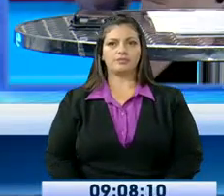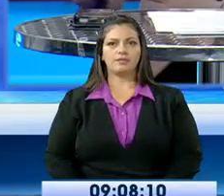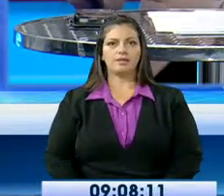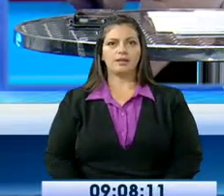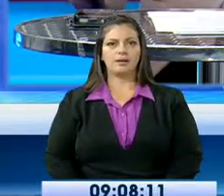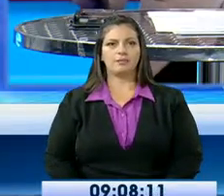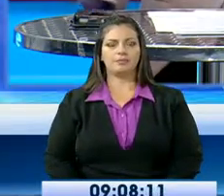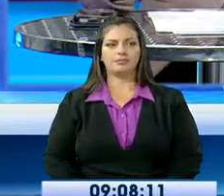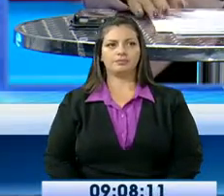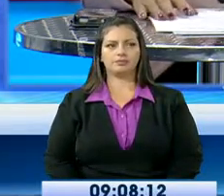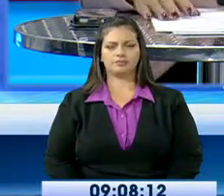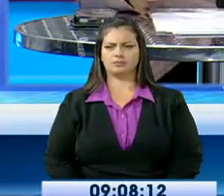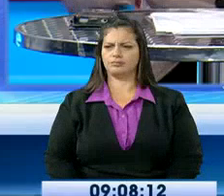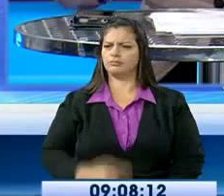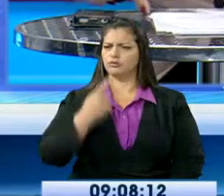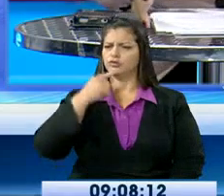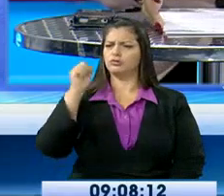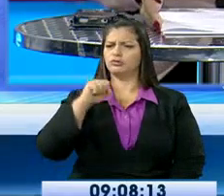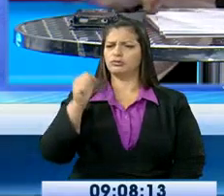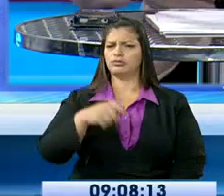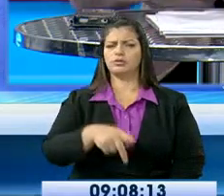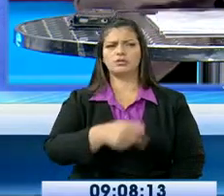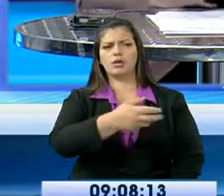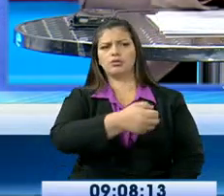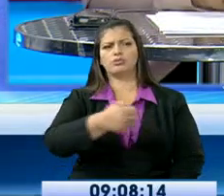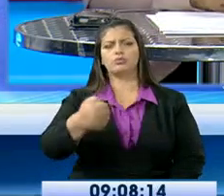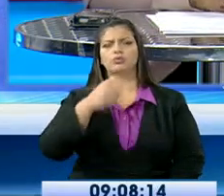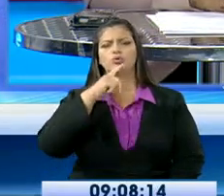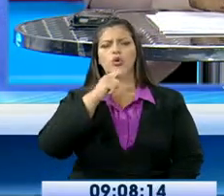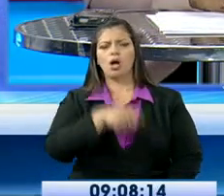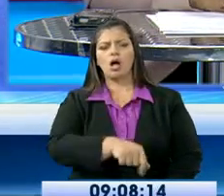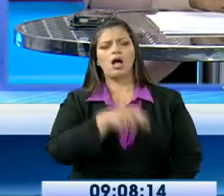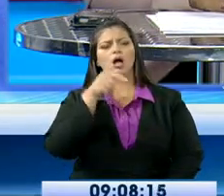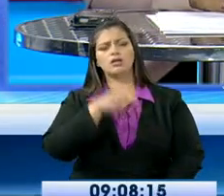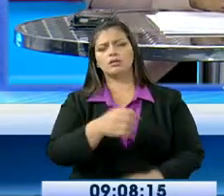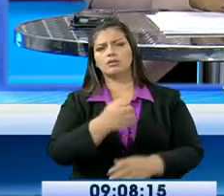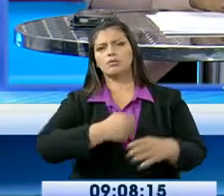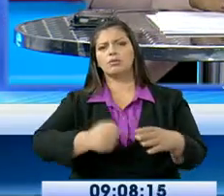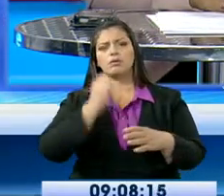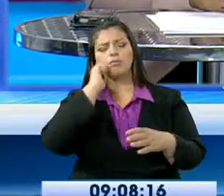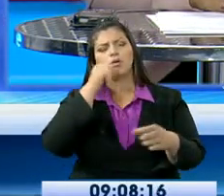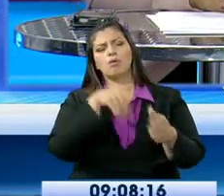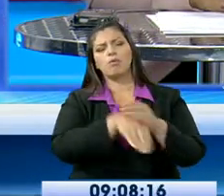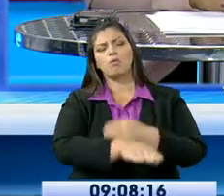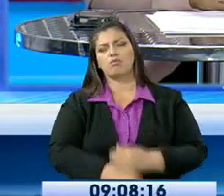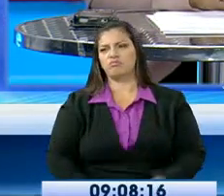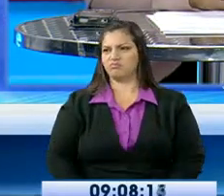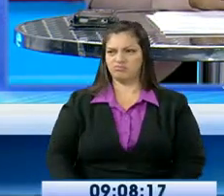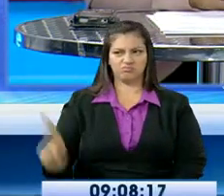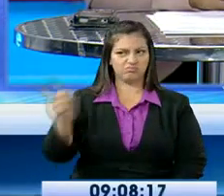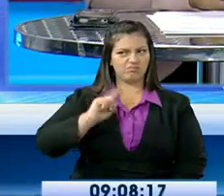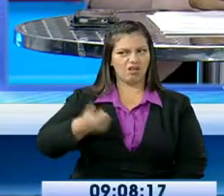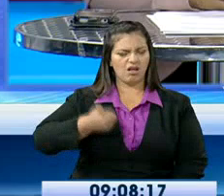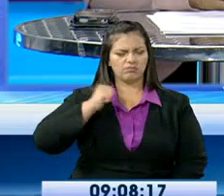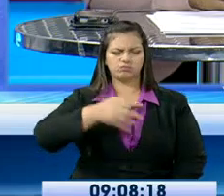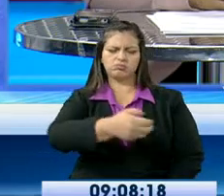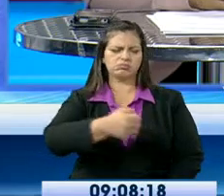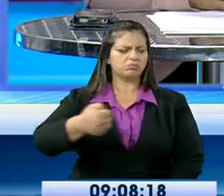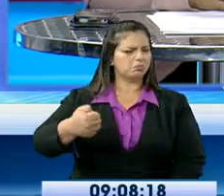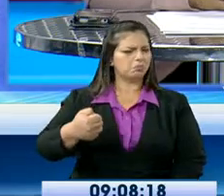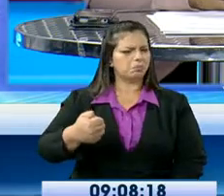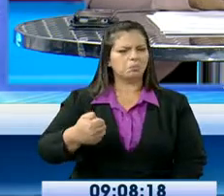vi absolutamente nada, y ayer cogí un agüita de ahí, así que no vi ninguna colada. Bueno, eso lo tenía que decir.